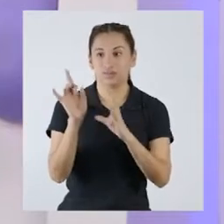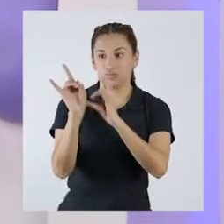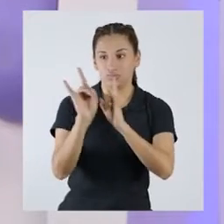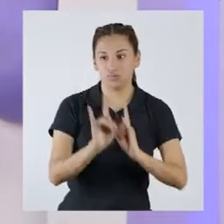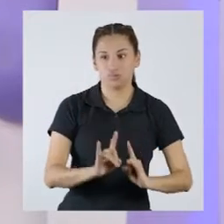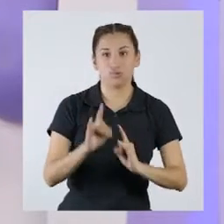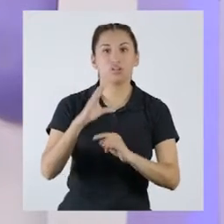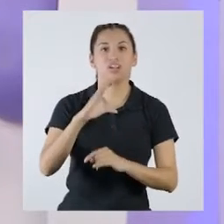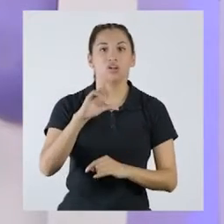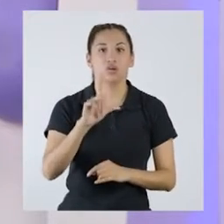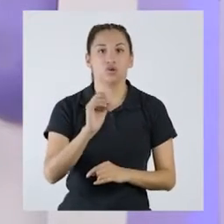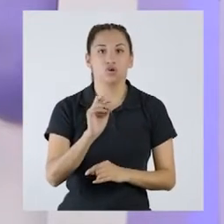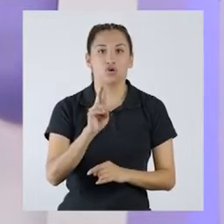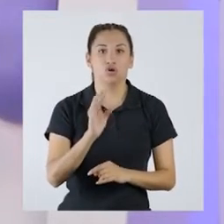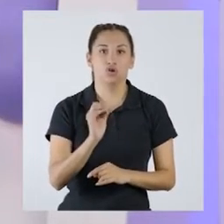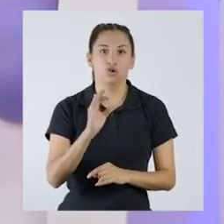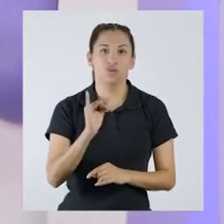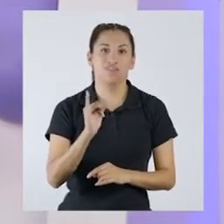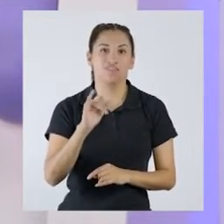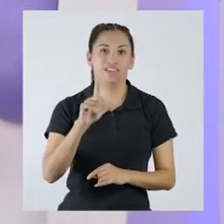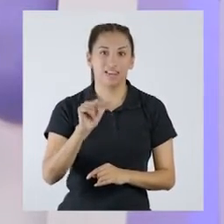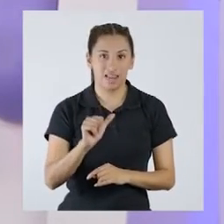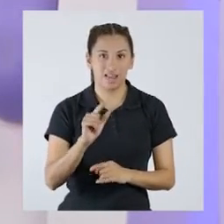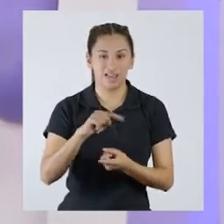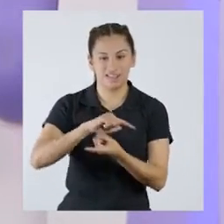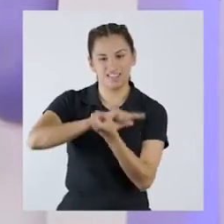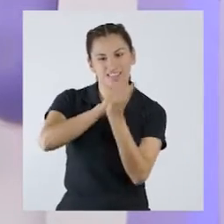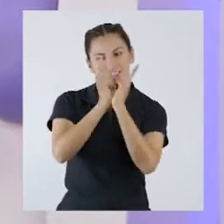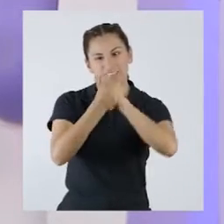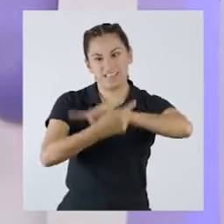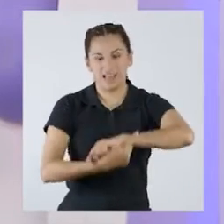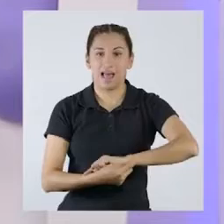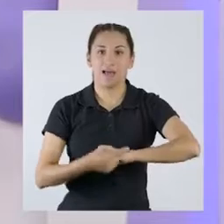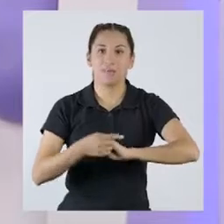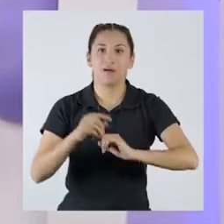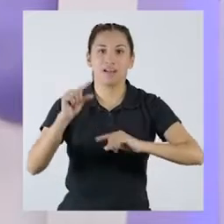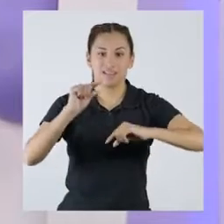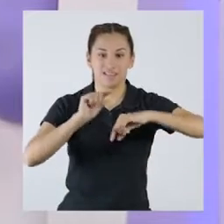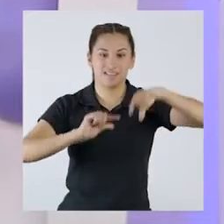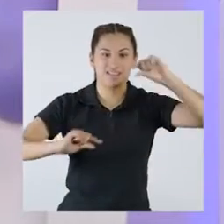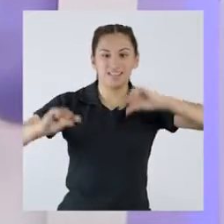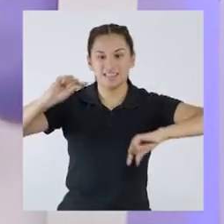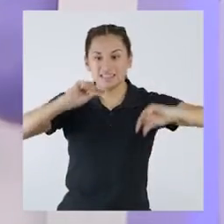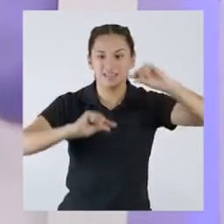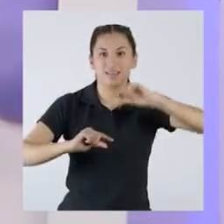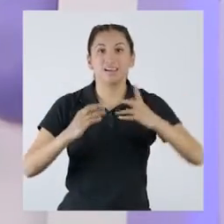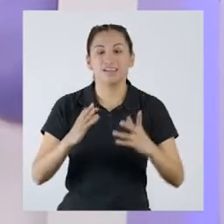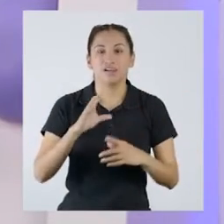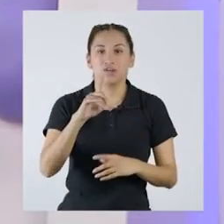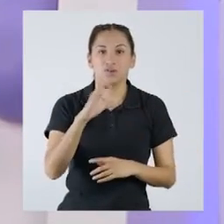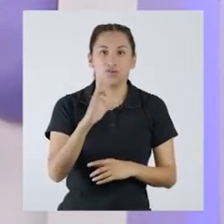la clorofila y esta la transforma en energía química mediante la